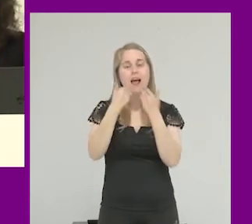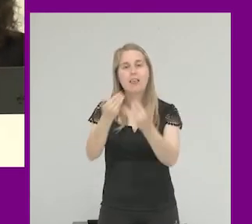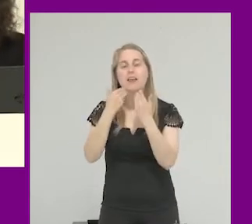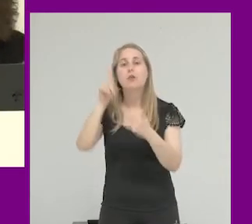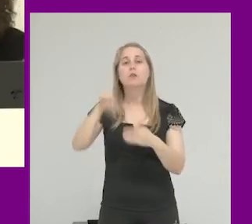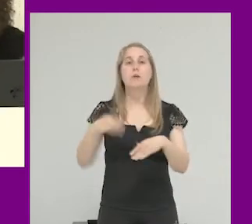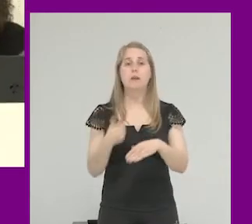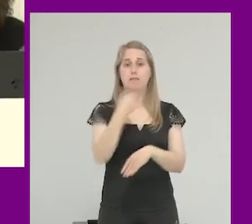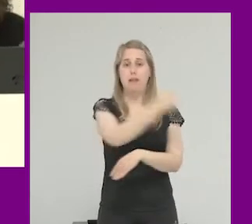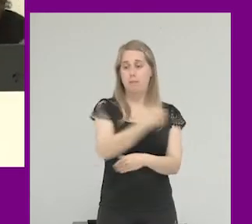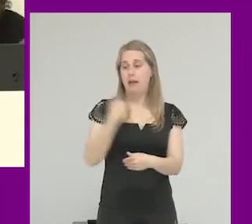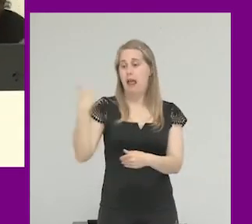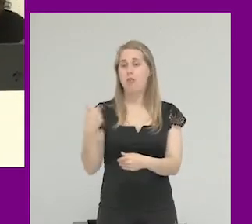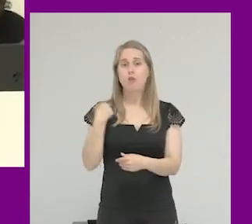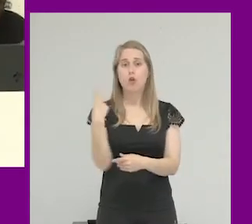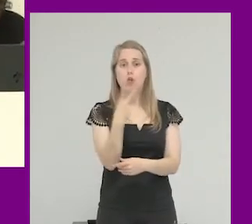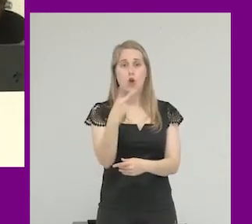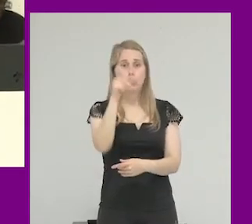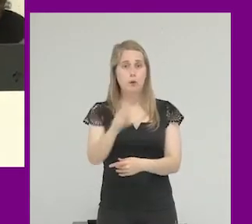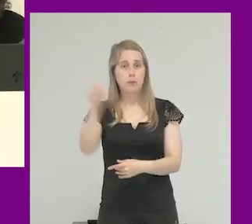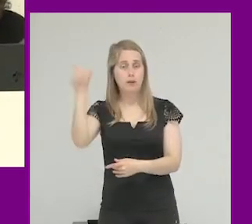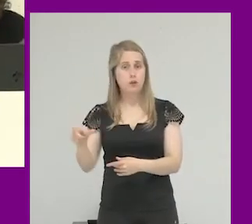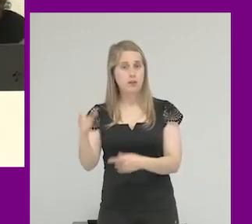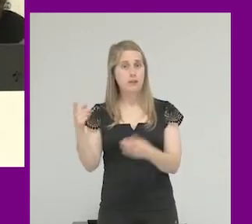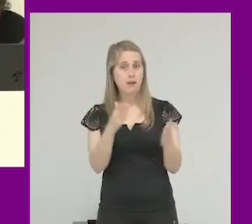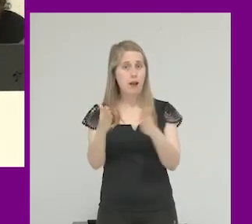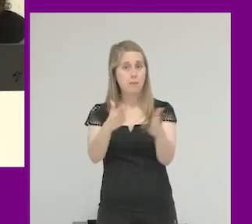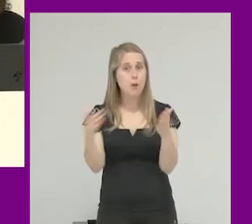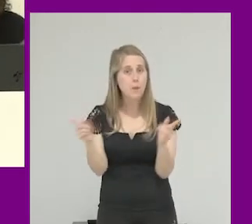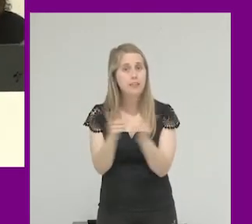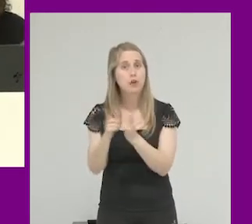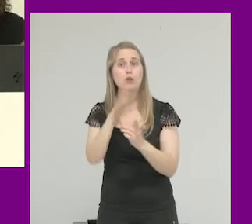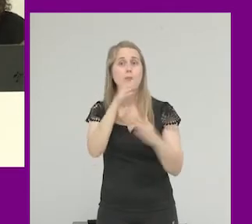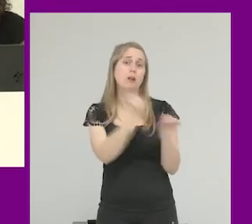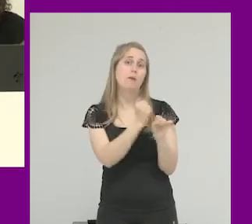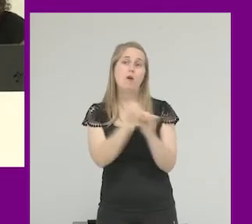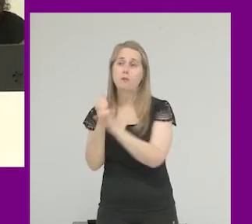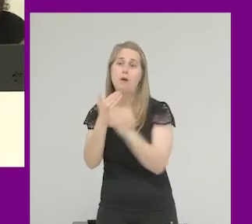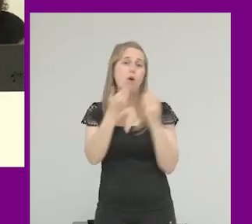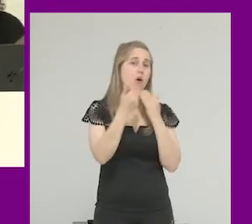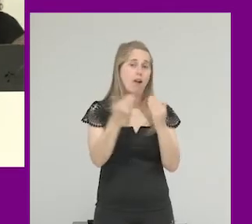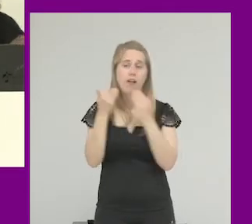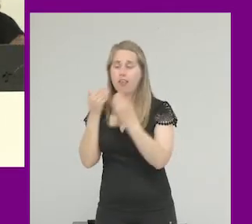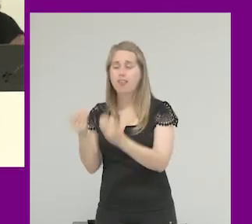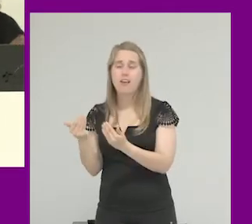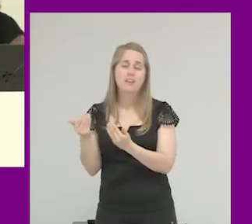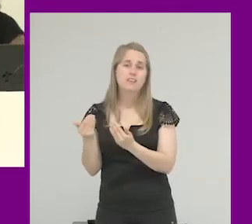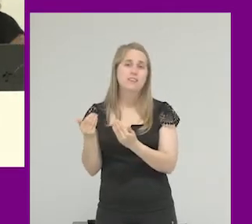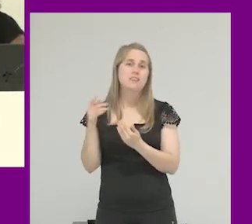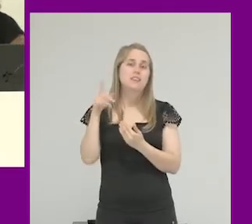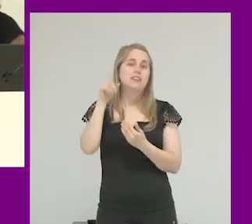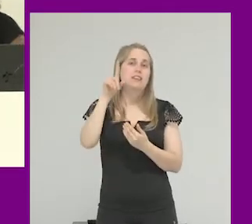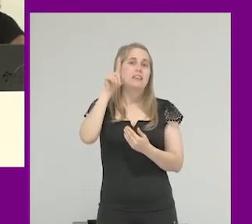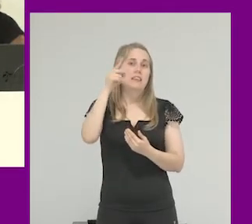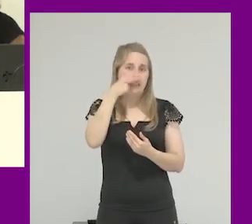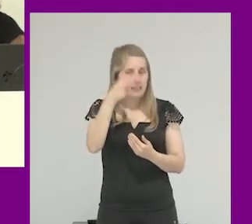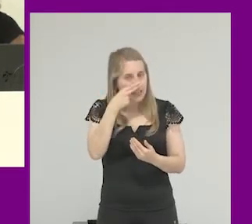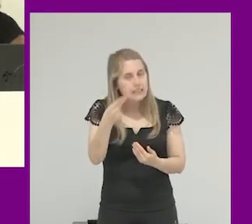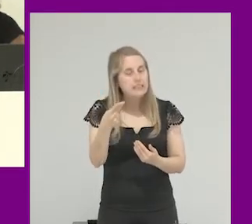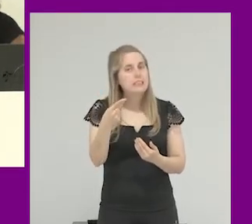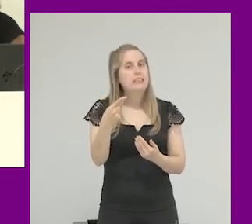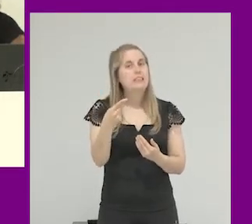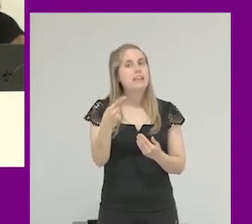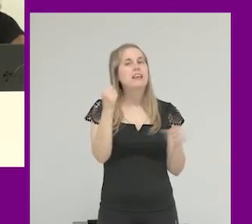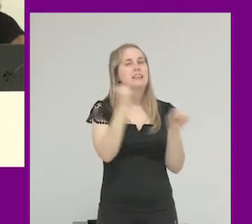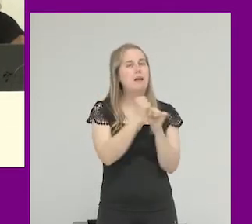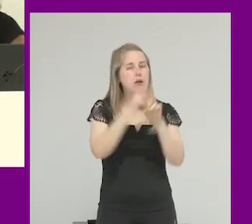mi lado a dos personas que también hacen ese camino más corto, ¿no?, con su trabajo y con algo tan interesante, ¿no?, con